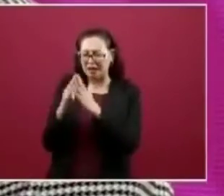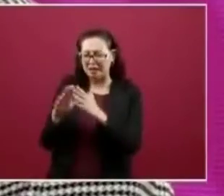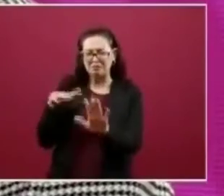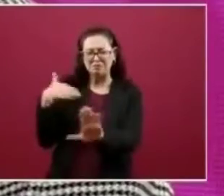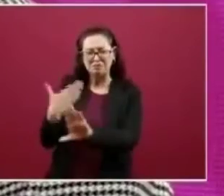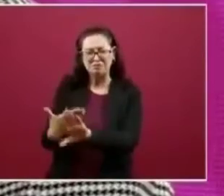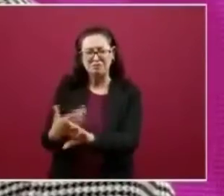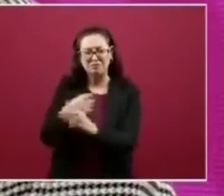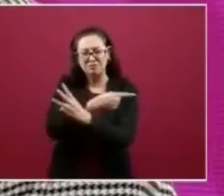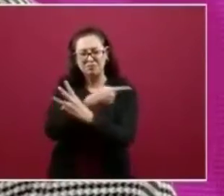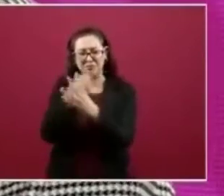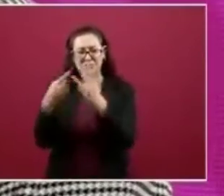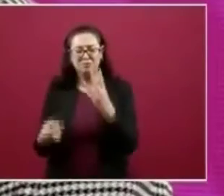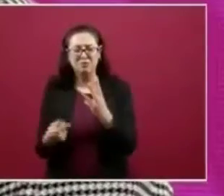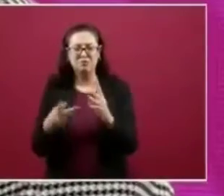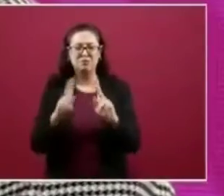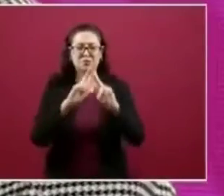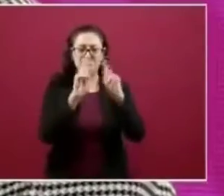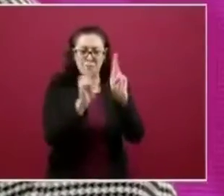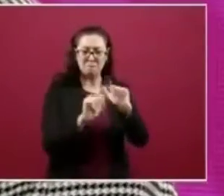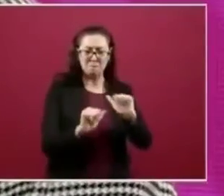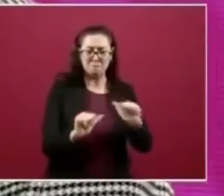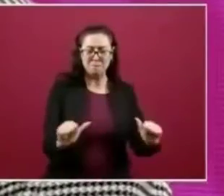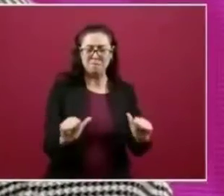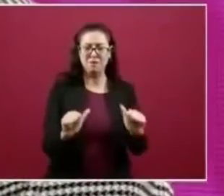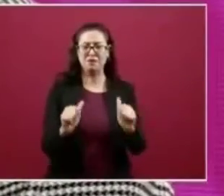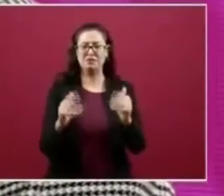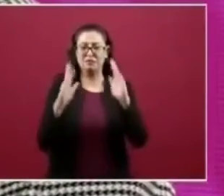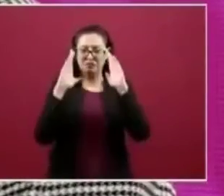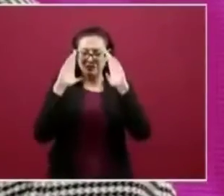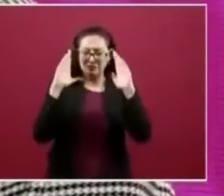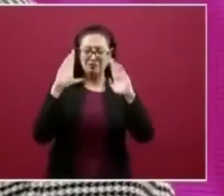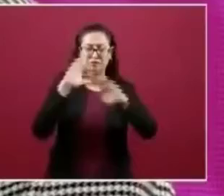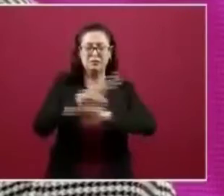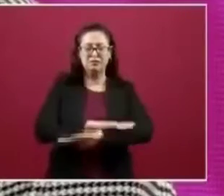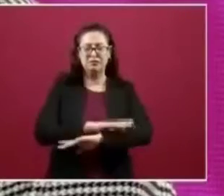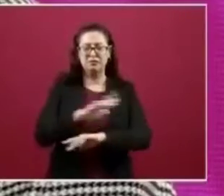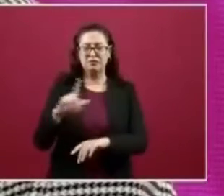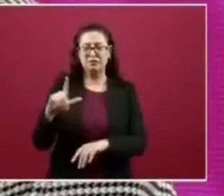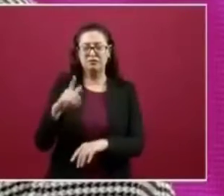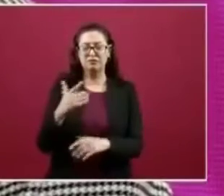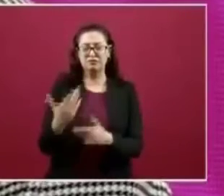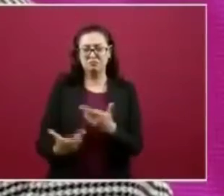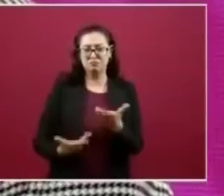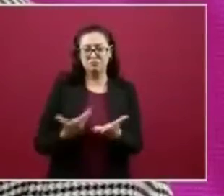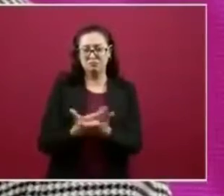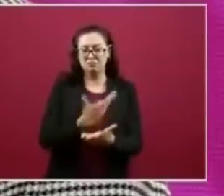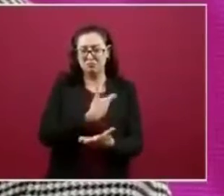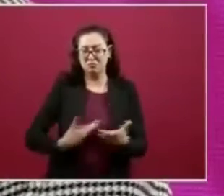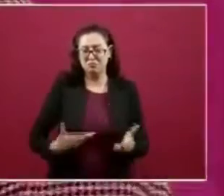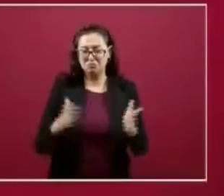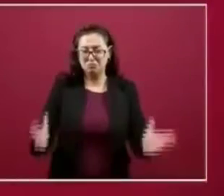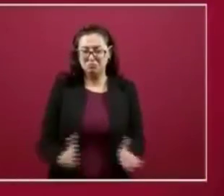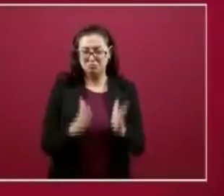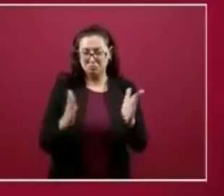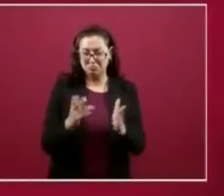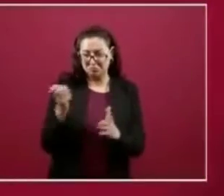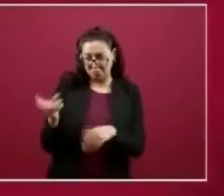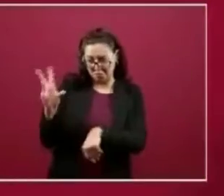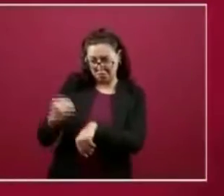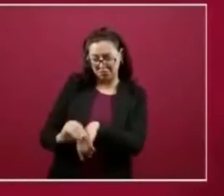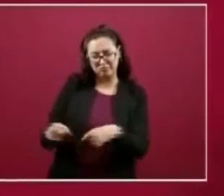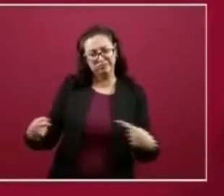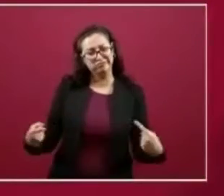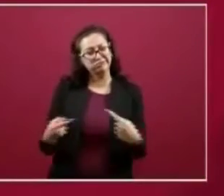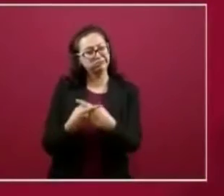son contrarias a la pacificación y reconciliación que ha propuesto y que ha promovido nuestro presidente.